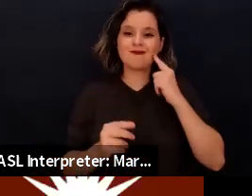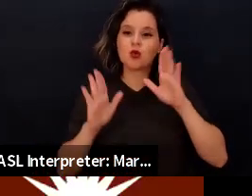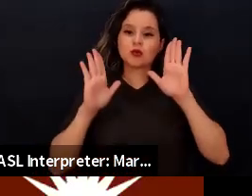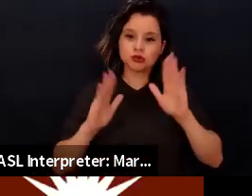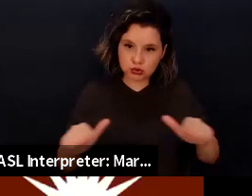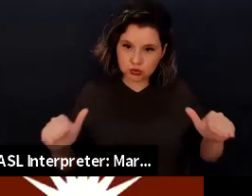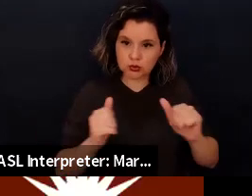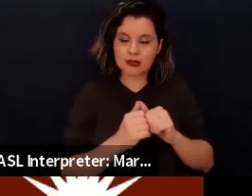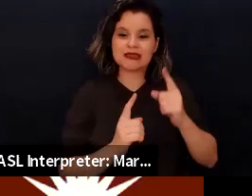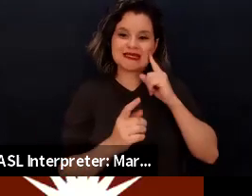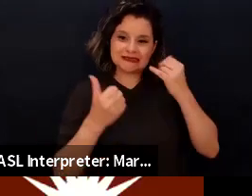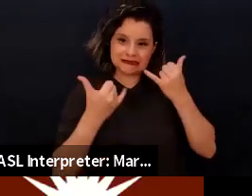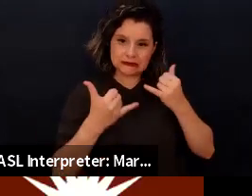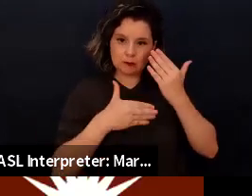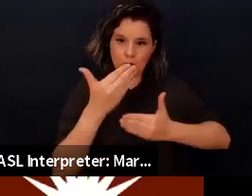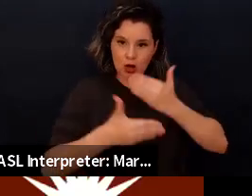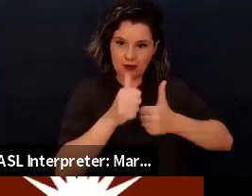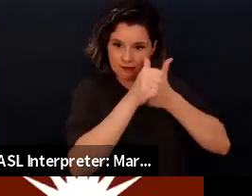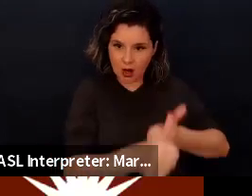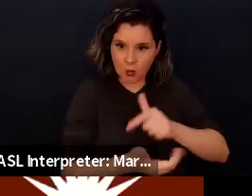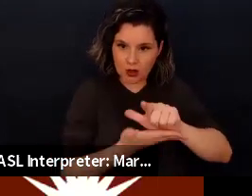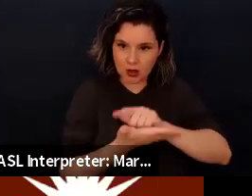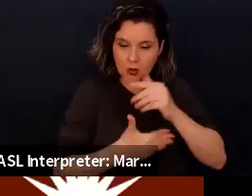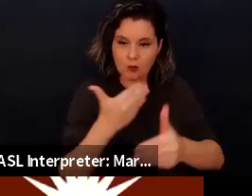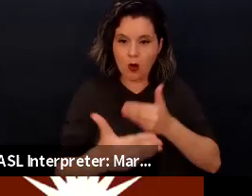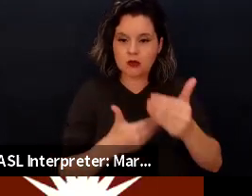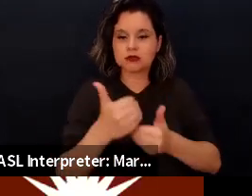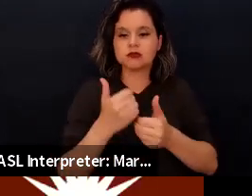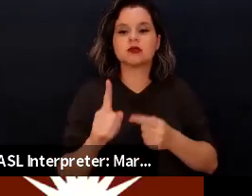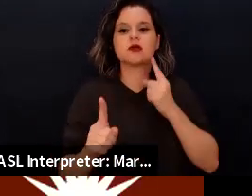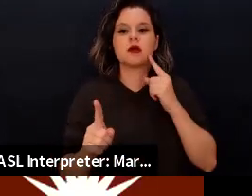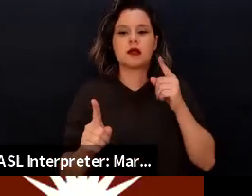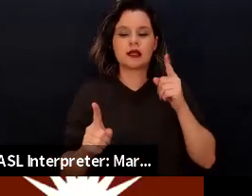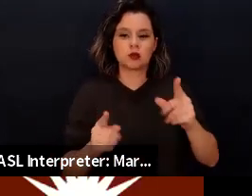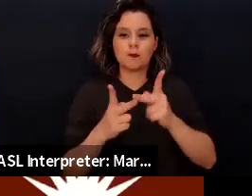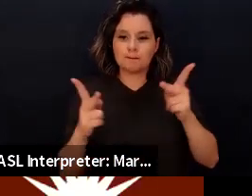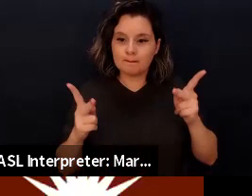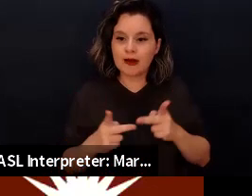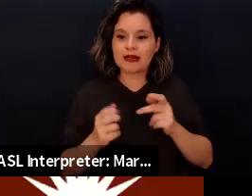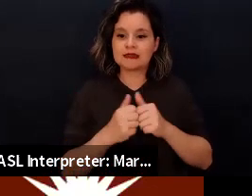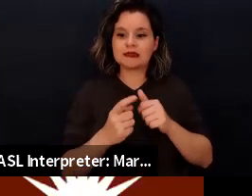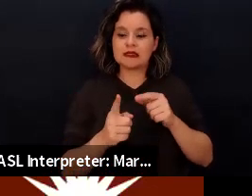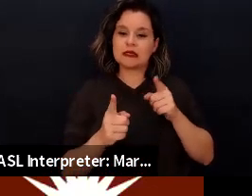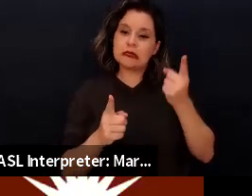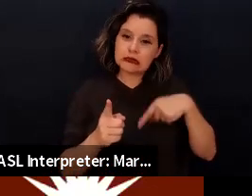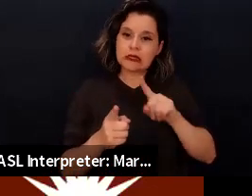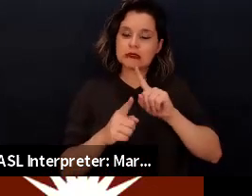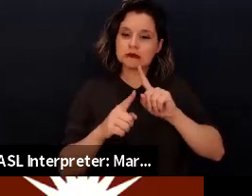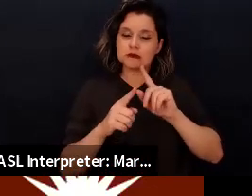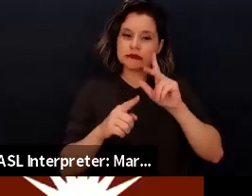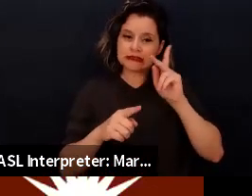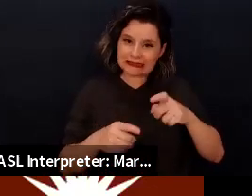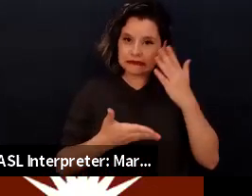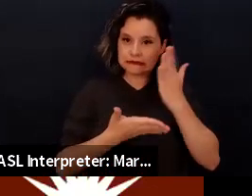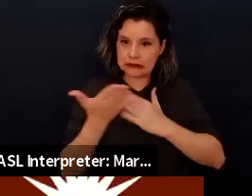niños que siguen un proceso legal y que están en un lugar donde brindan un tipo de asistencia